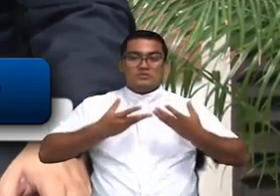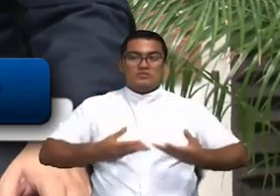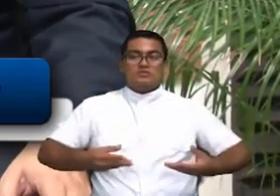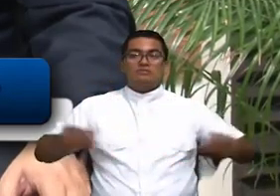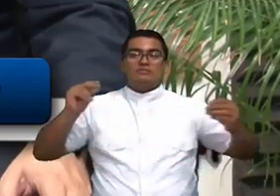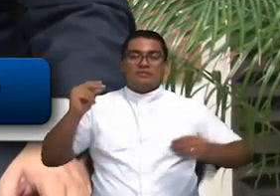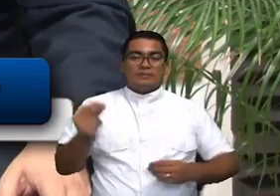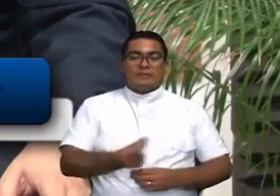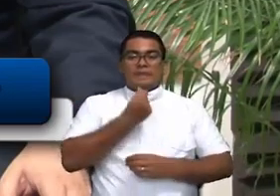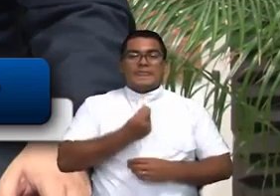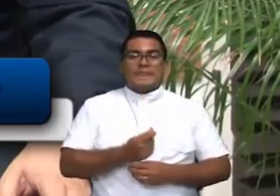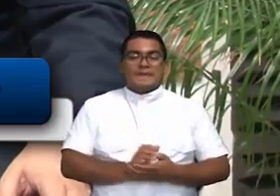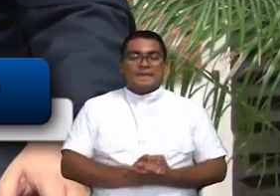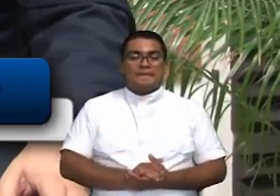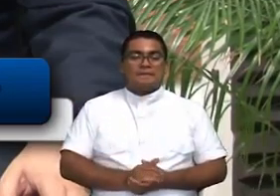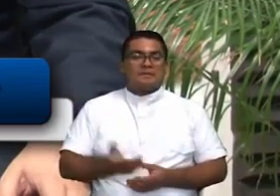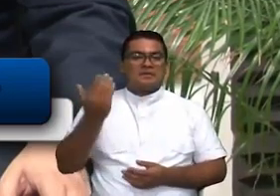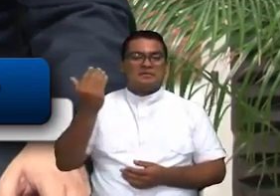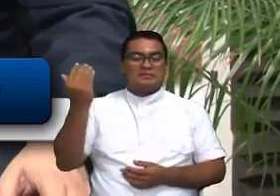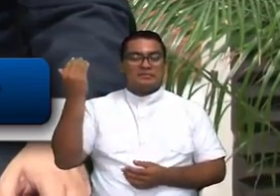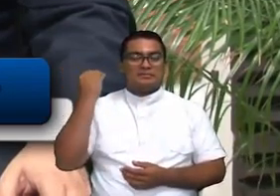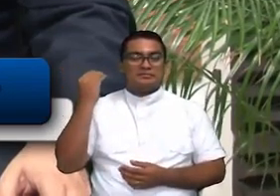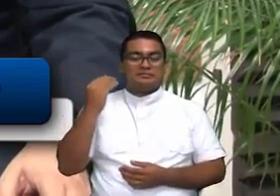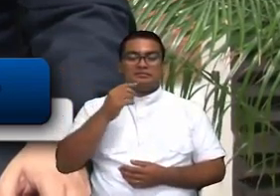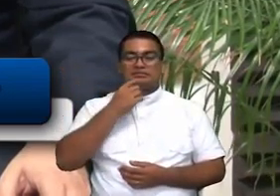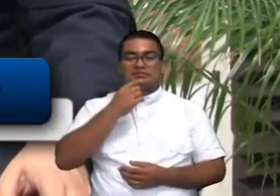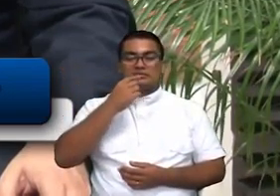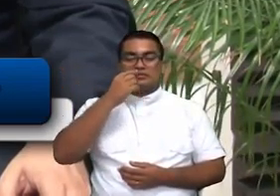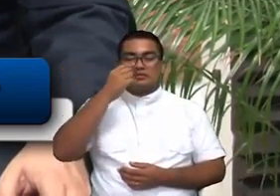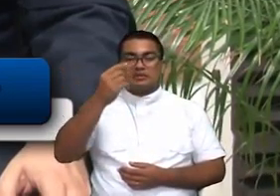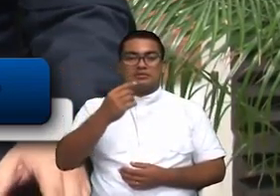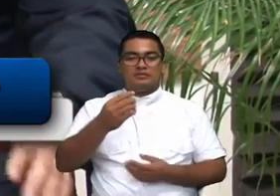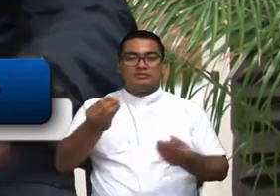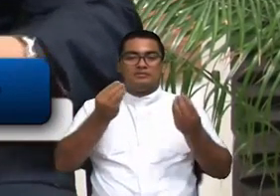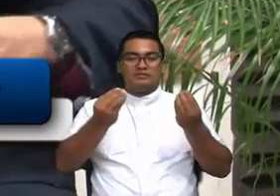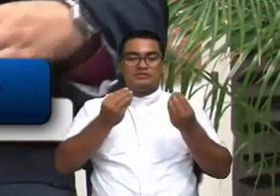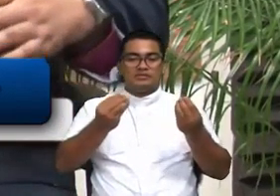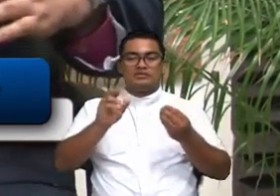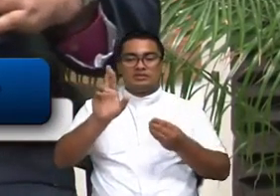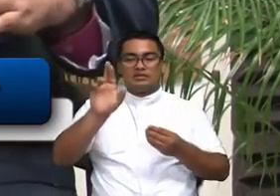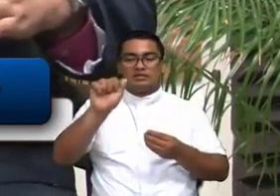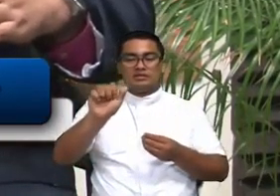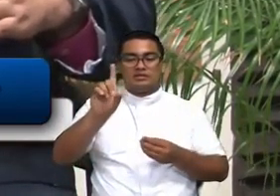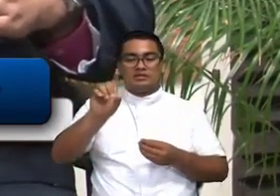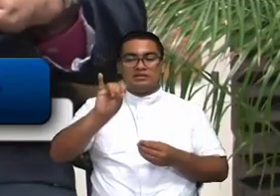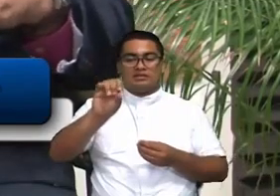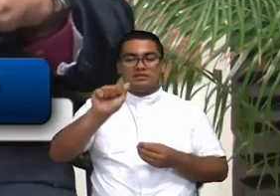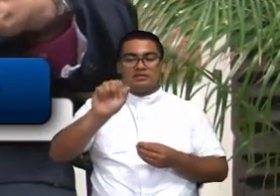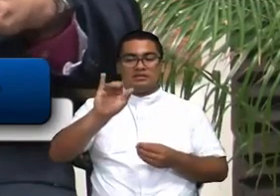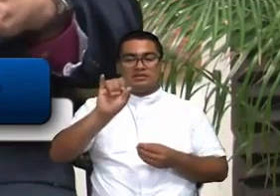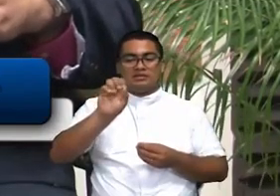métodos de radiación ocupaban mucha más radiación y tal vez se expandían un